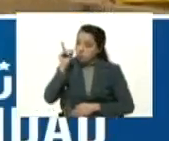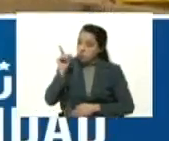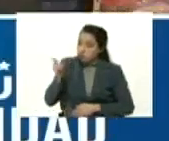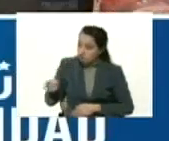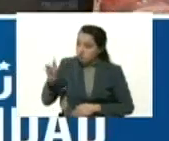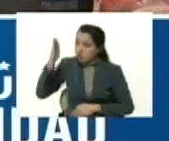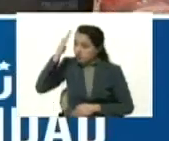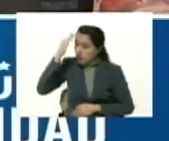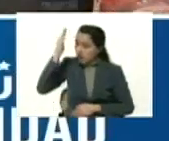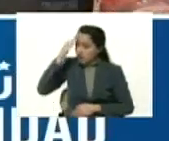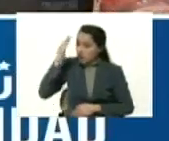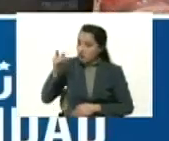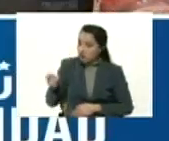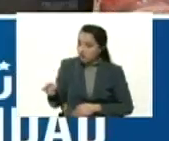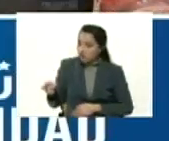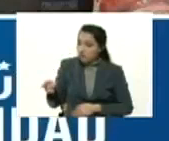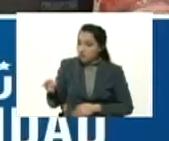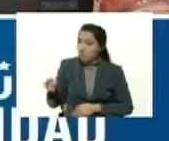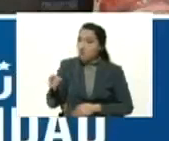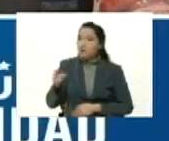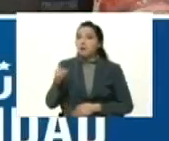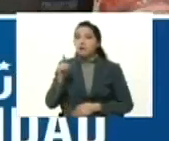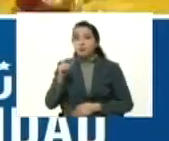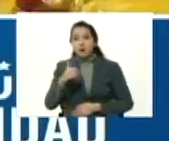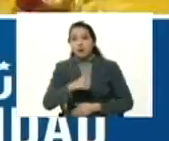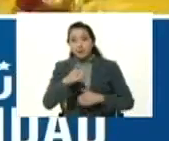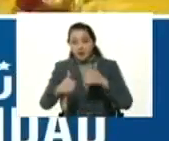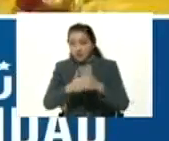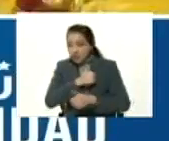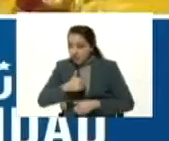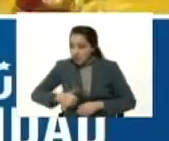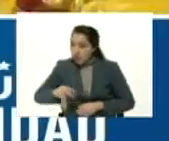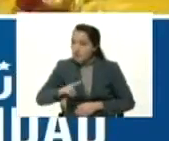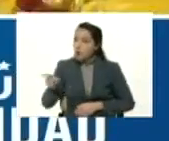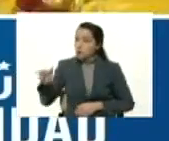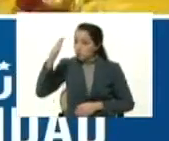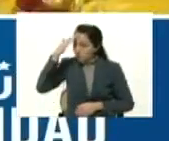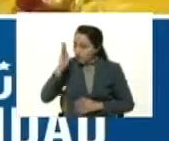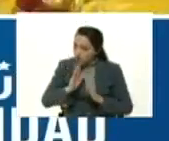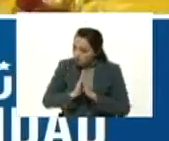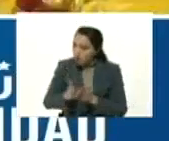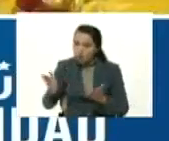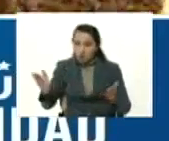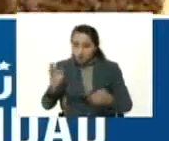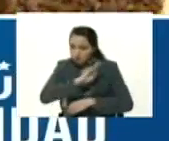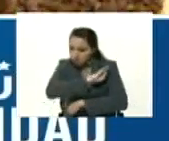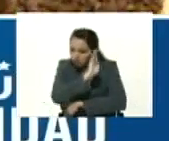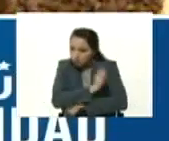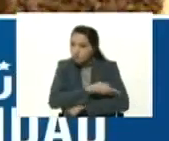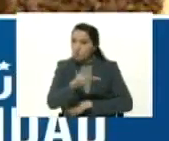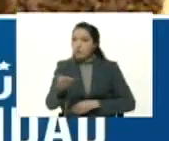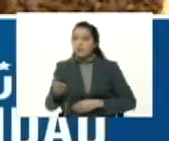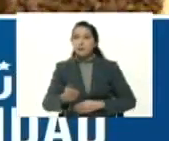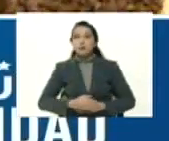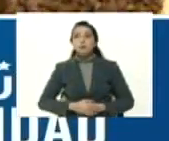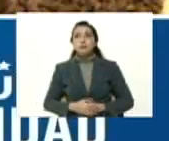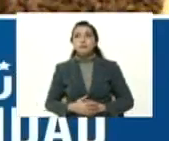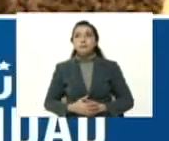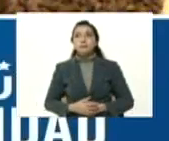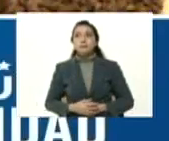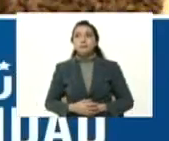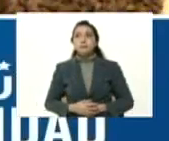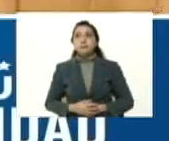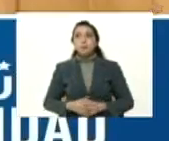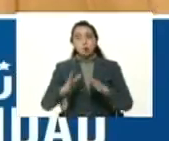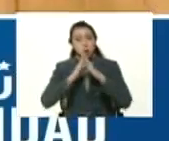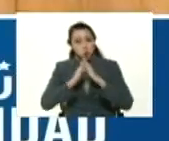República Bolivariana de Venezuela, doctora Delcy Rodríguez Gómez, por favor, hay que fortalecerla, ¿verdad?